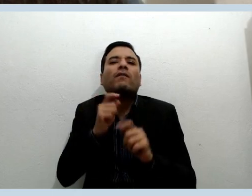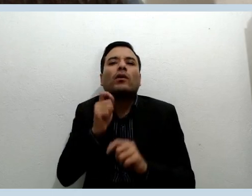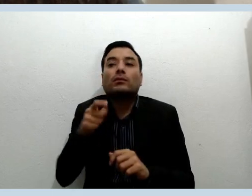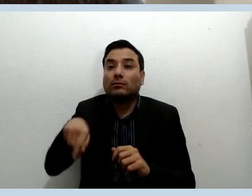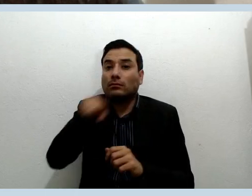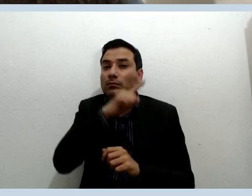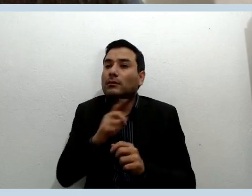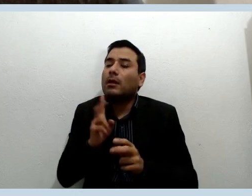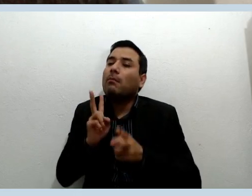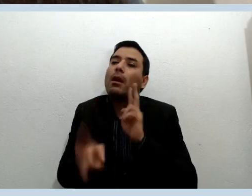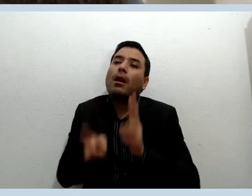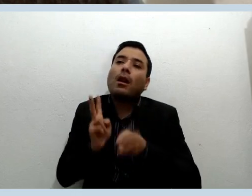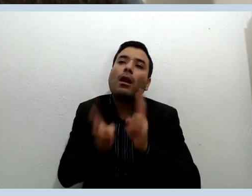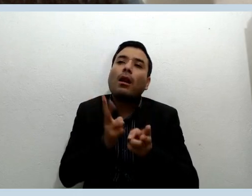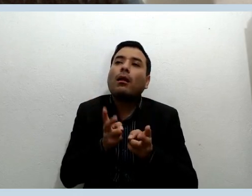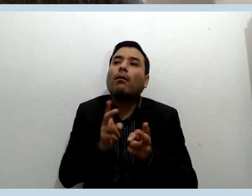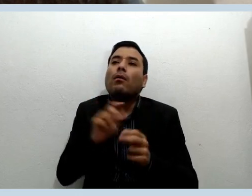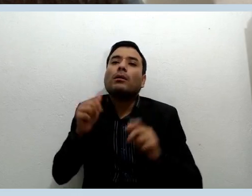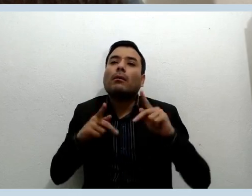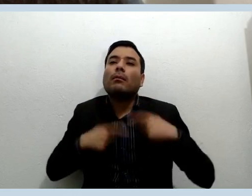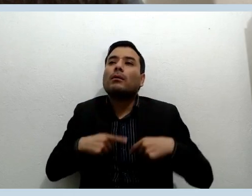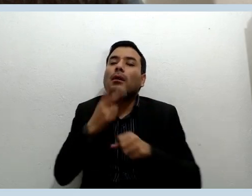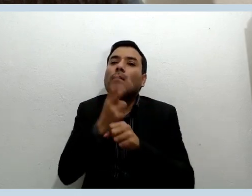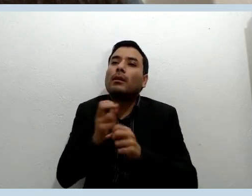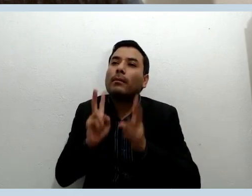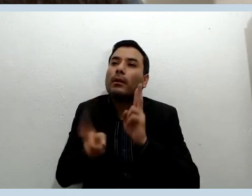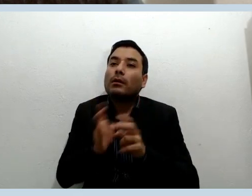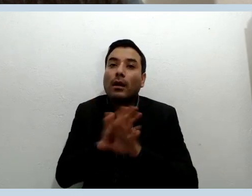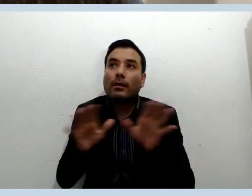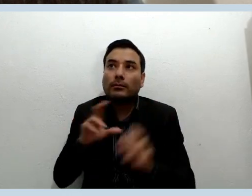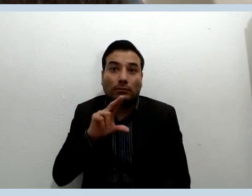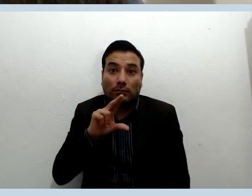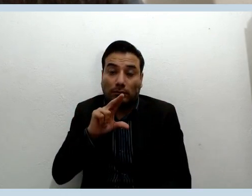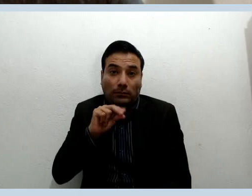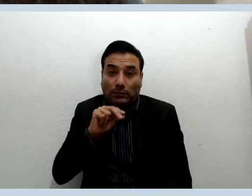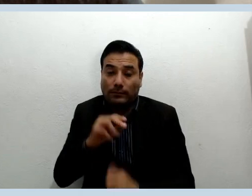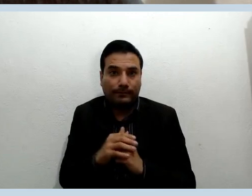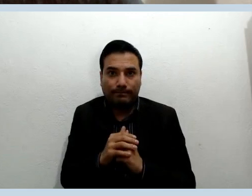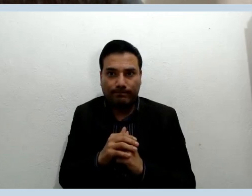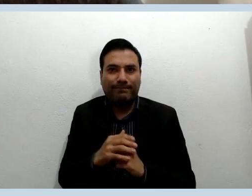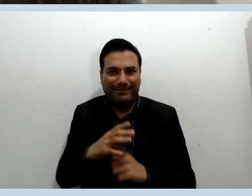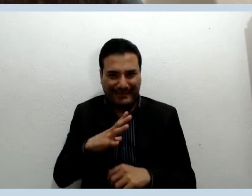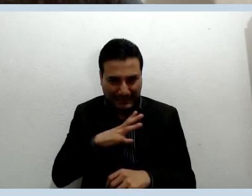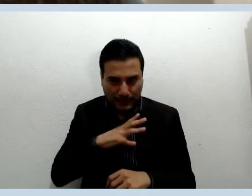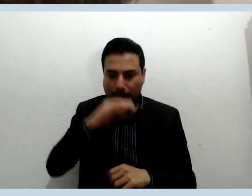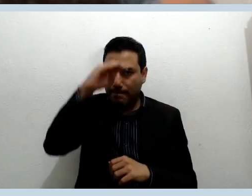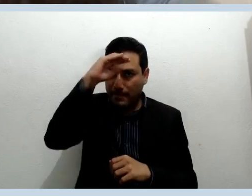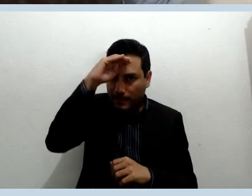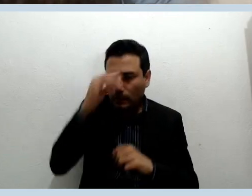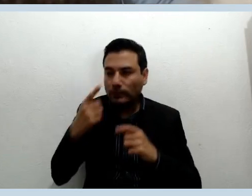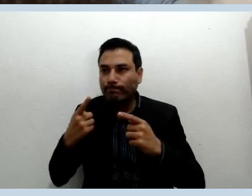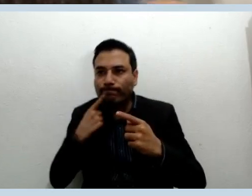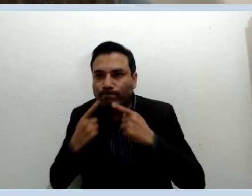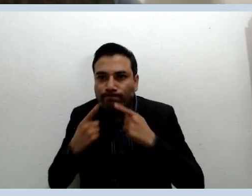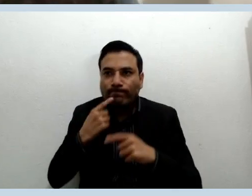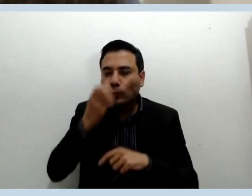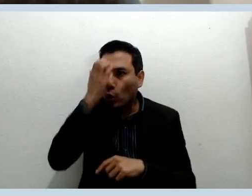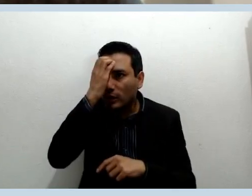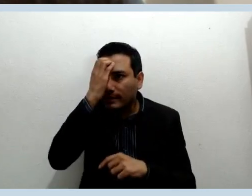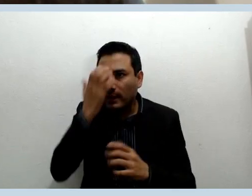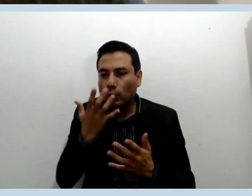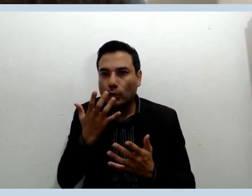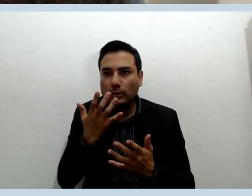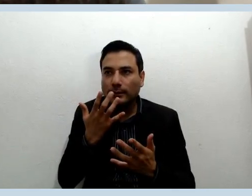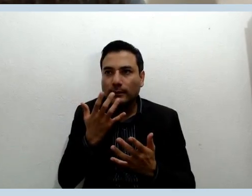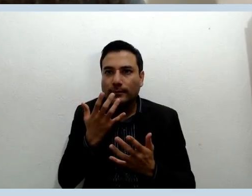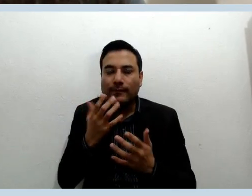que resulta Pues también es un cúmulo de pensamiento y de conocimiento que por algo estamos decidiendo esa charla Y ese